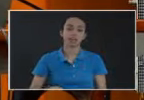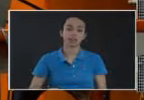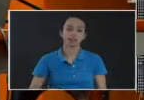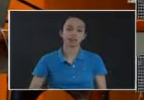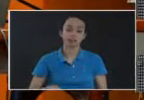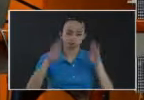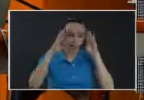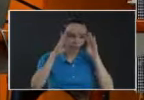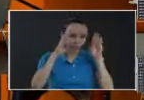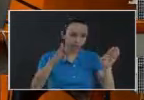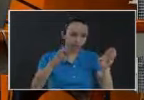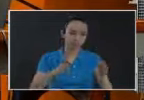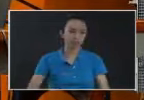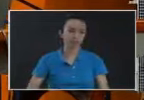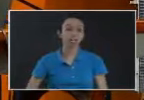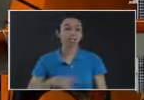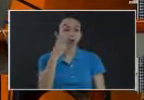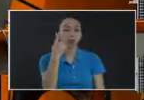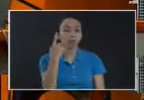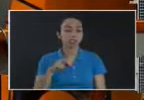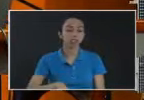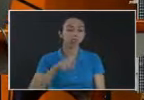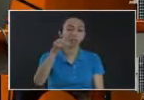Ponga atención, ahí lo buscas en tu casa.